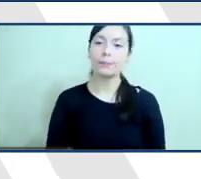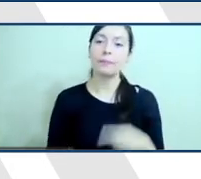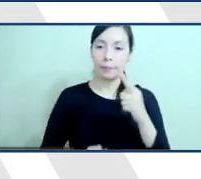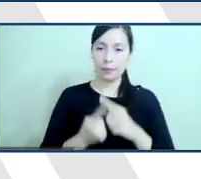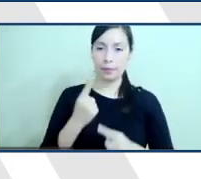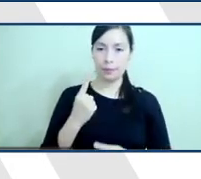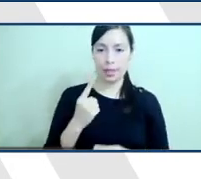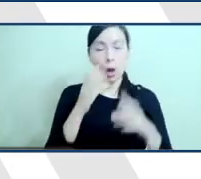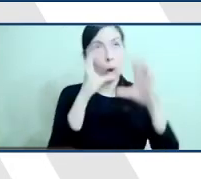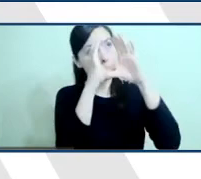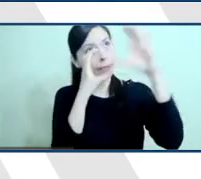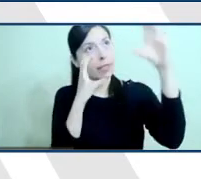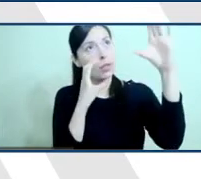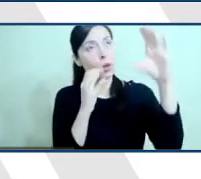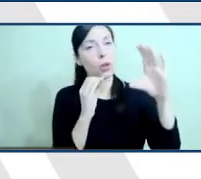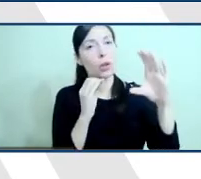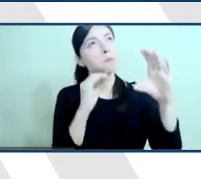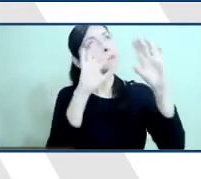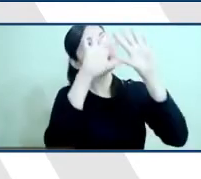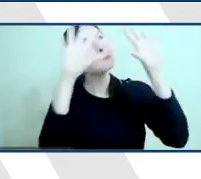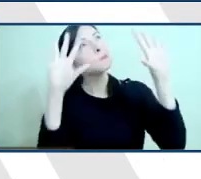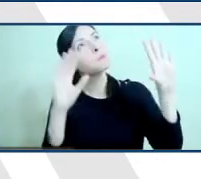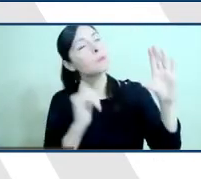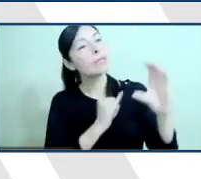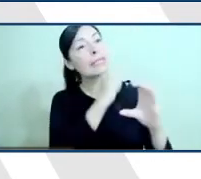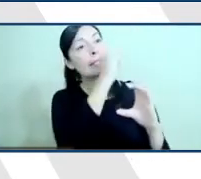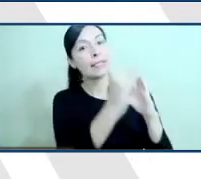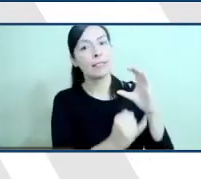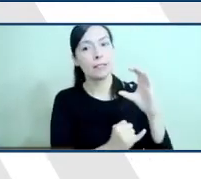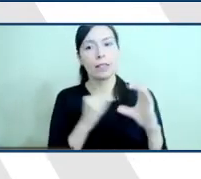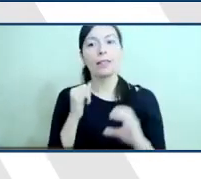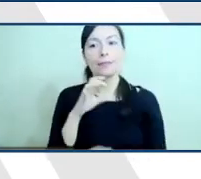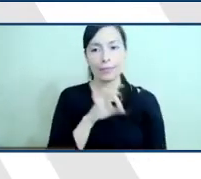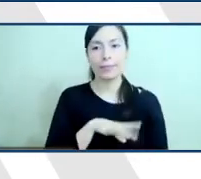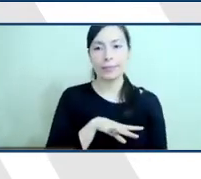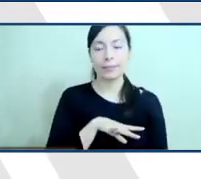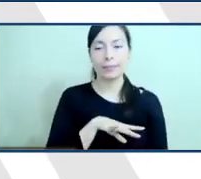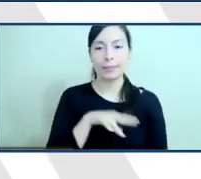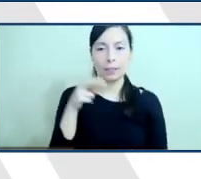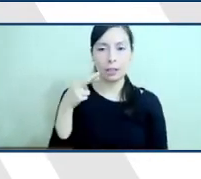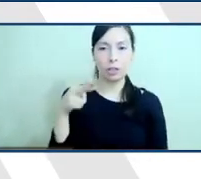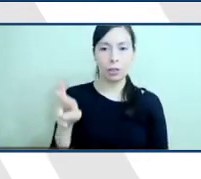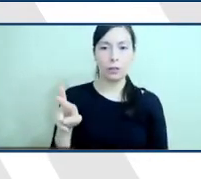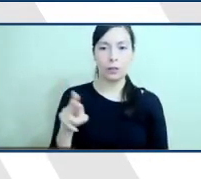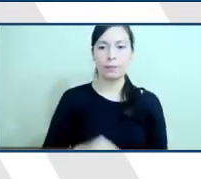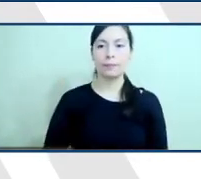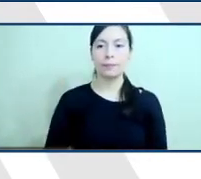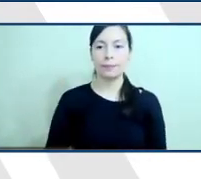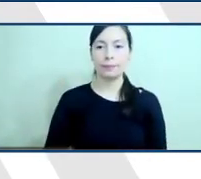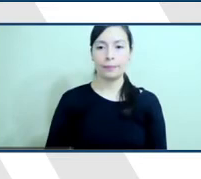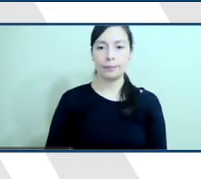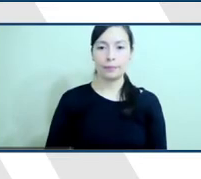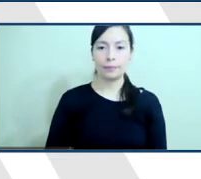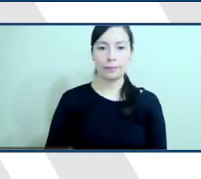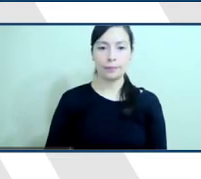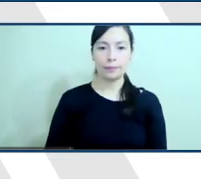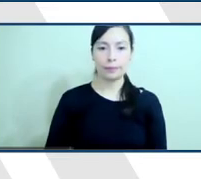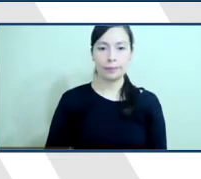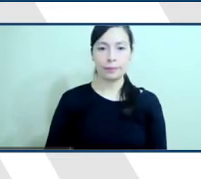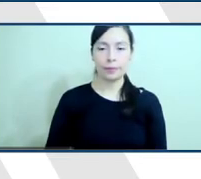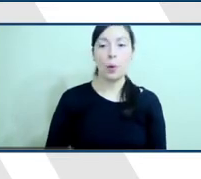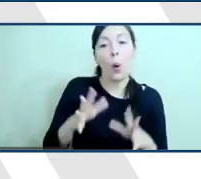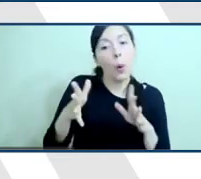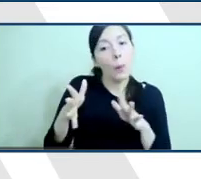observatorio astronómico internacional establecido en el norte de Chile. ¿O no? Más o